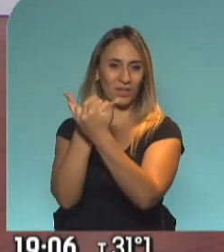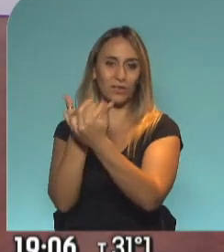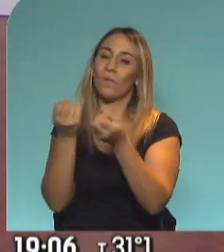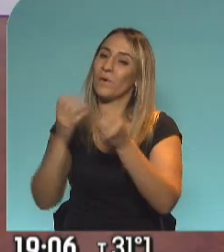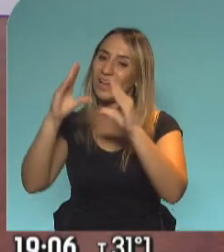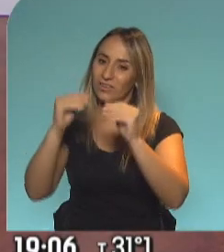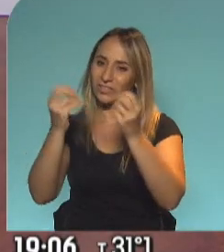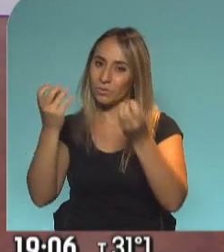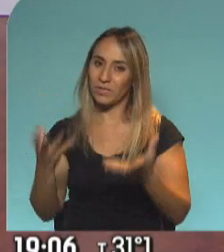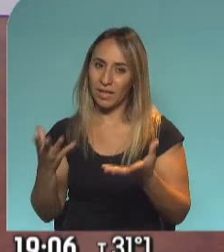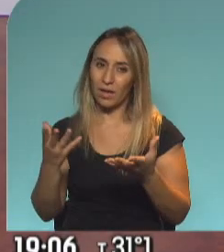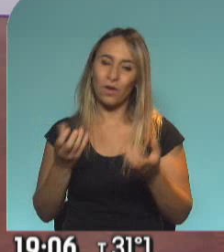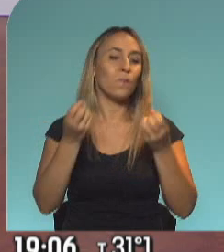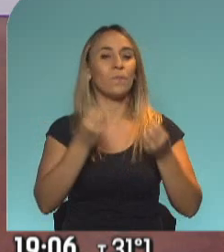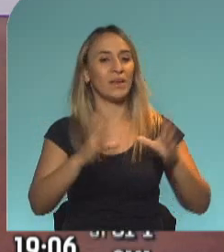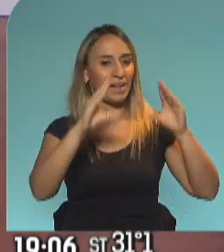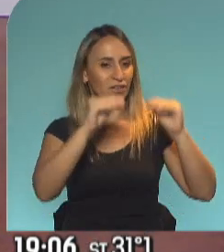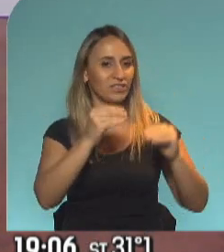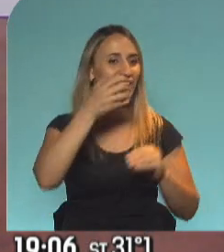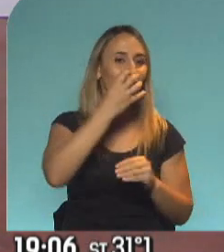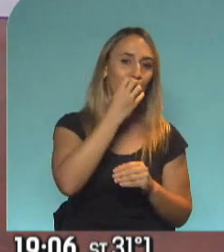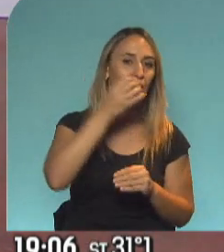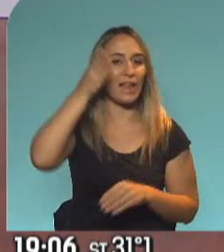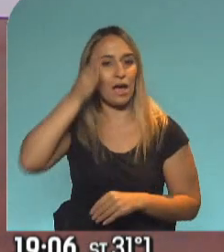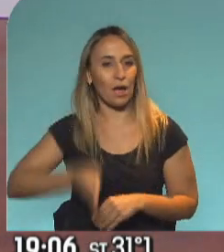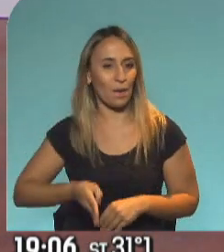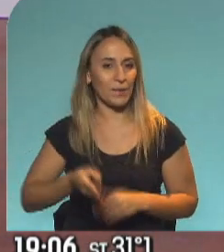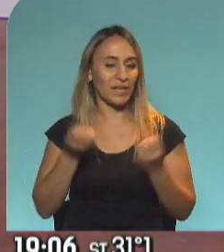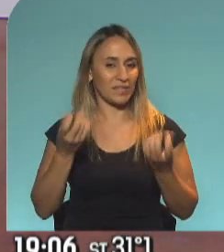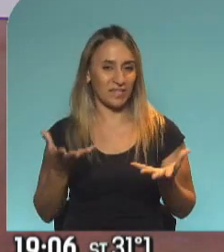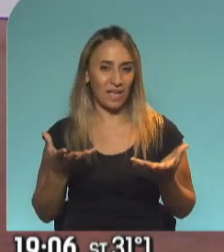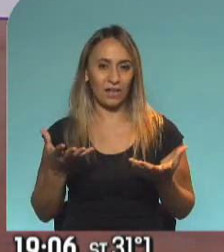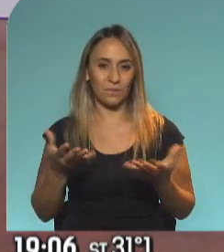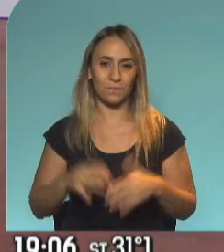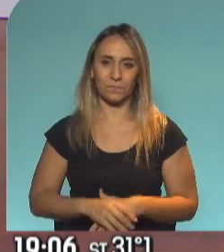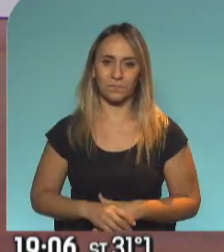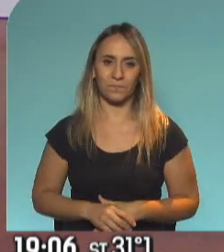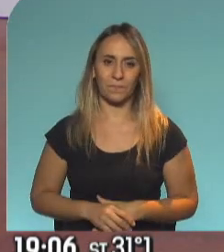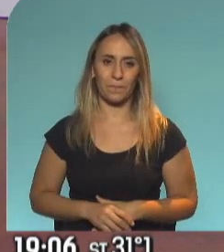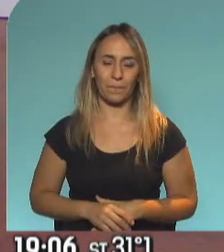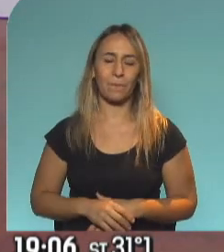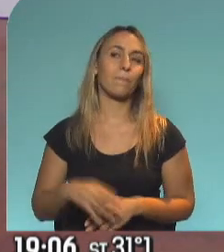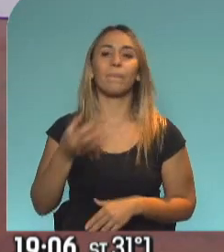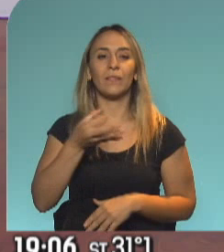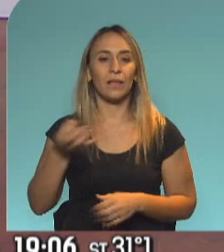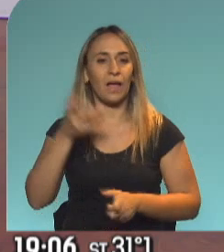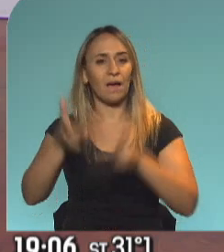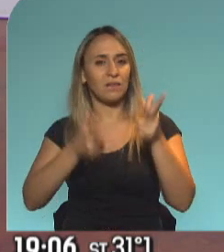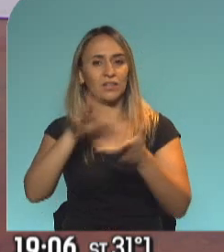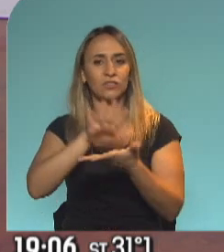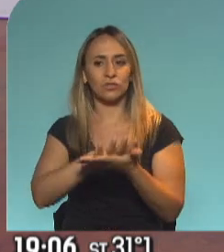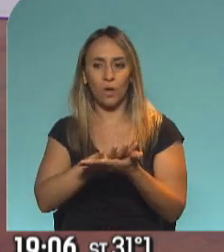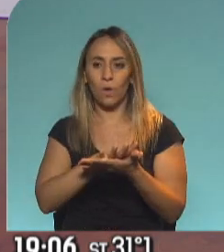Verónica. Buenas noches, Diana. Buenas noches, Gaby. Sí, exactamente. Para hacer referencia evidentemente a la visita, a la recorrida